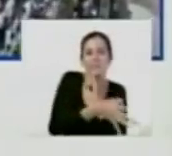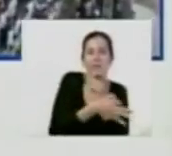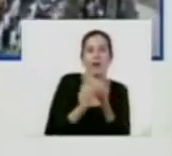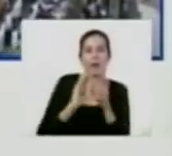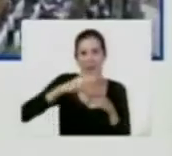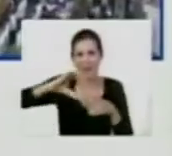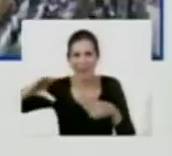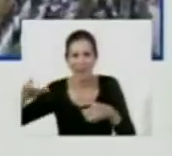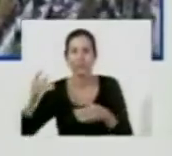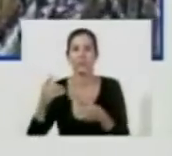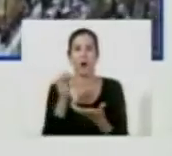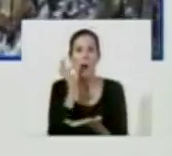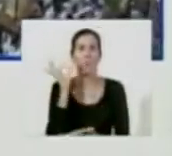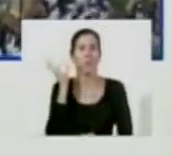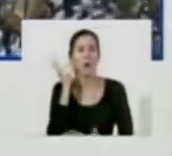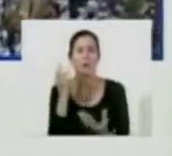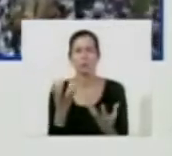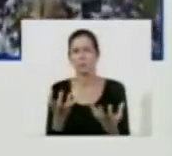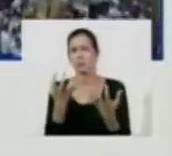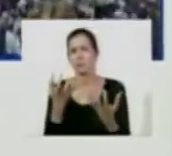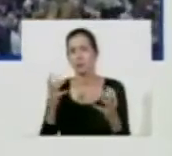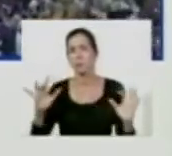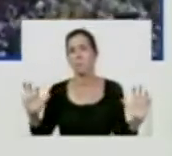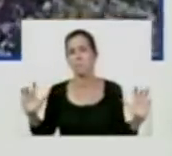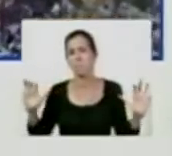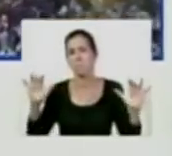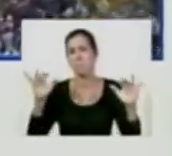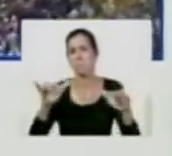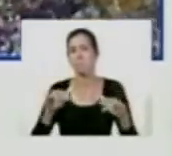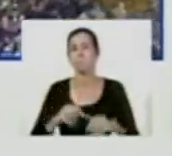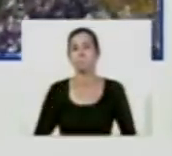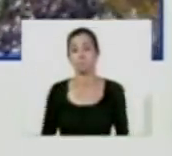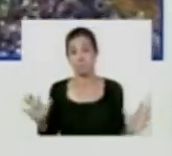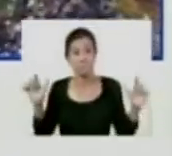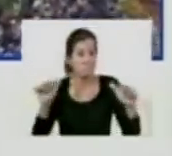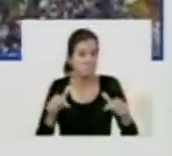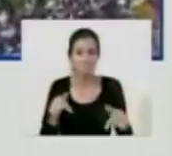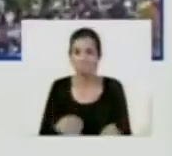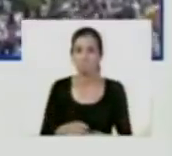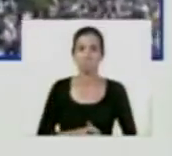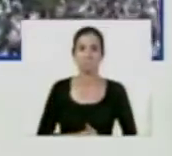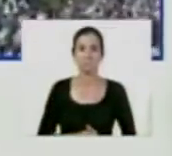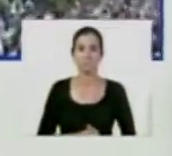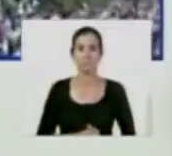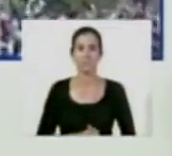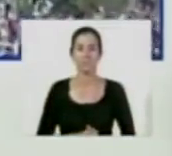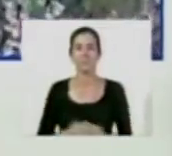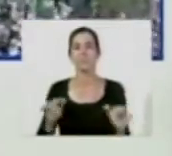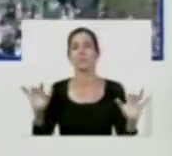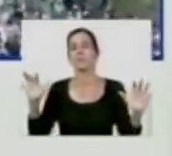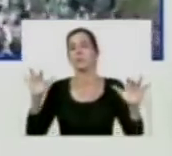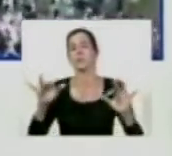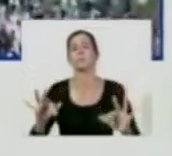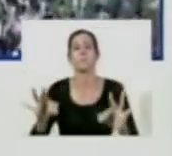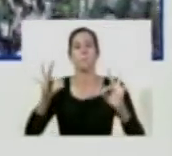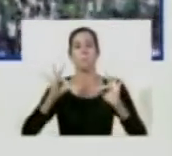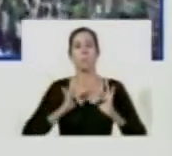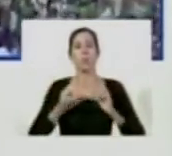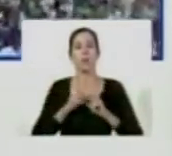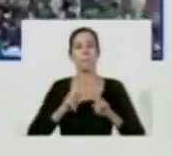millones de hombres y mujeres de bien que vienen a llenarse de la paz, de la bendición de la